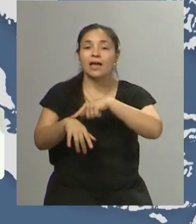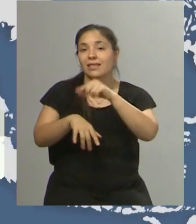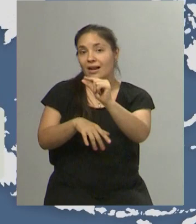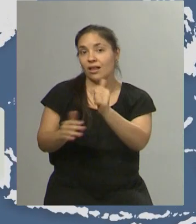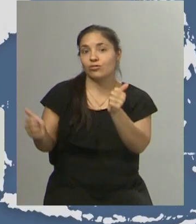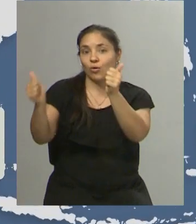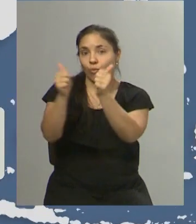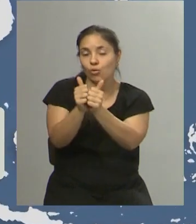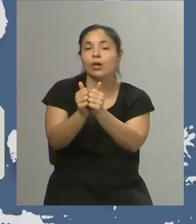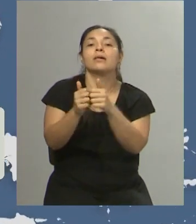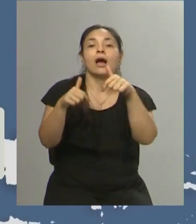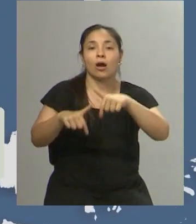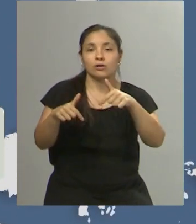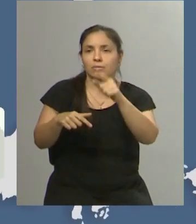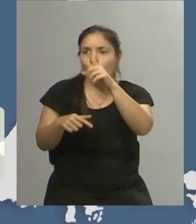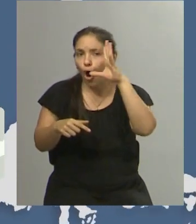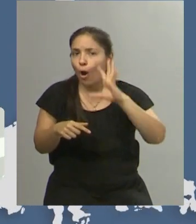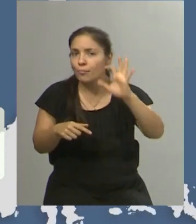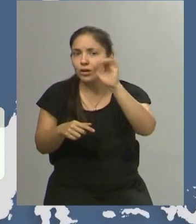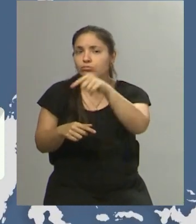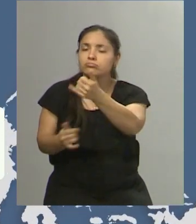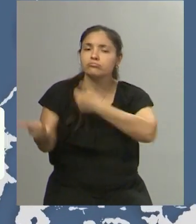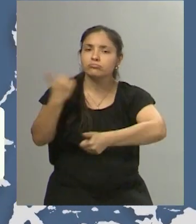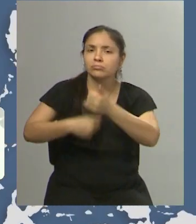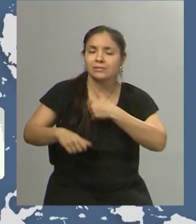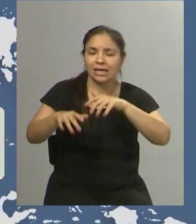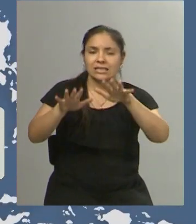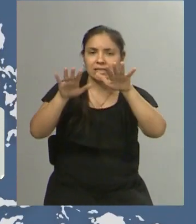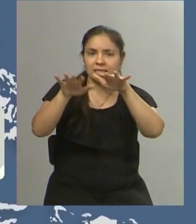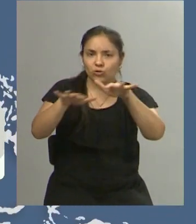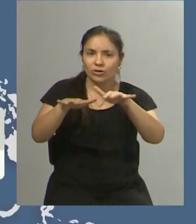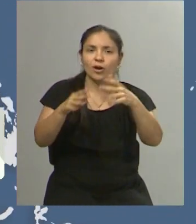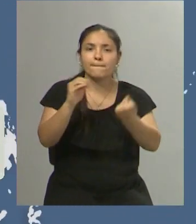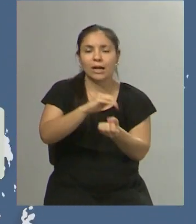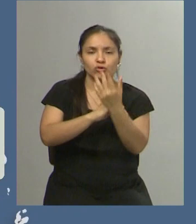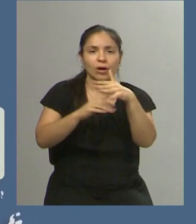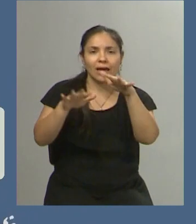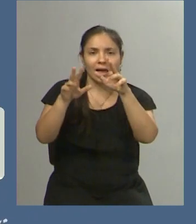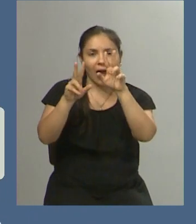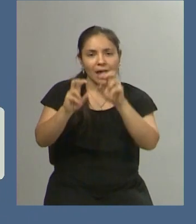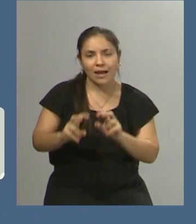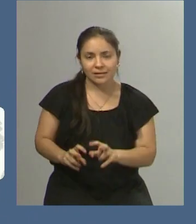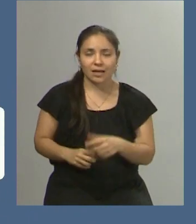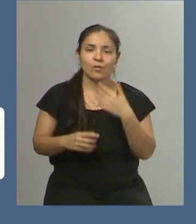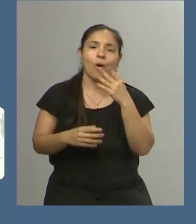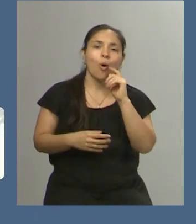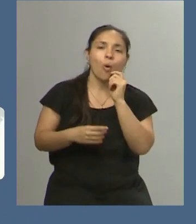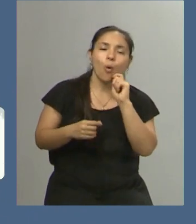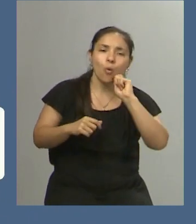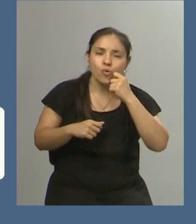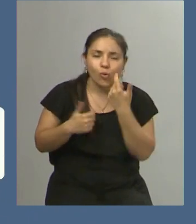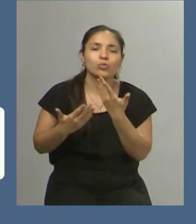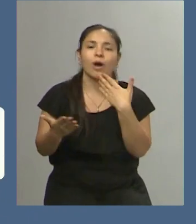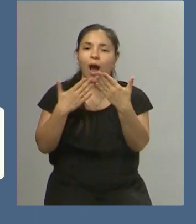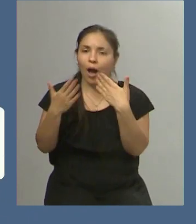para darnos esta posibilidad desde su óptica de analizar la realidad que hoy atraviesa el Mercosur. Así es que ha sido un placer hablar con usted, lo despedimos y